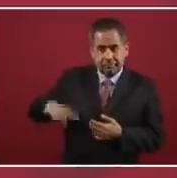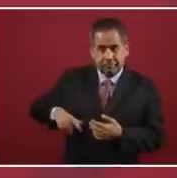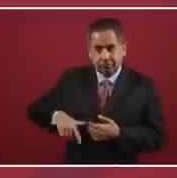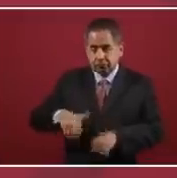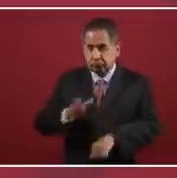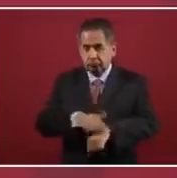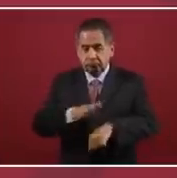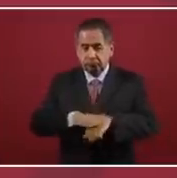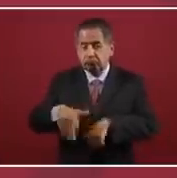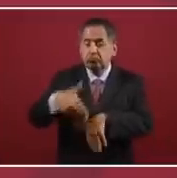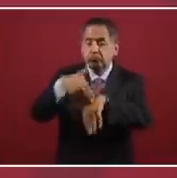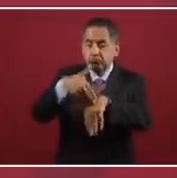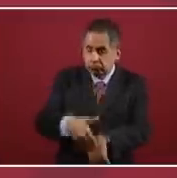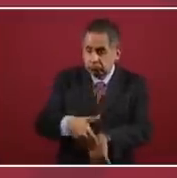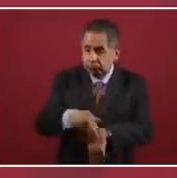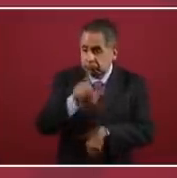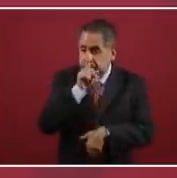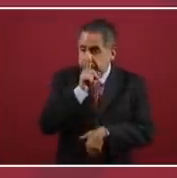obedecer y callar.